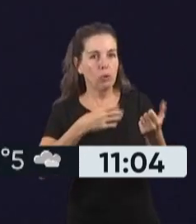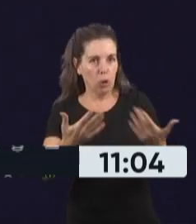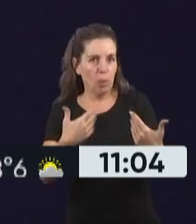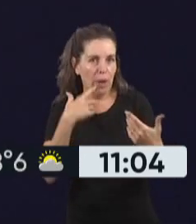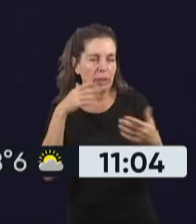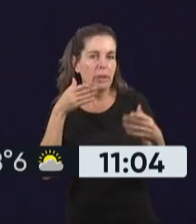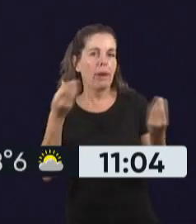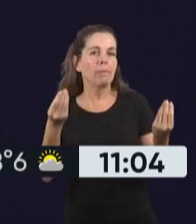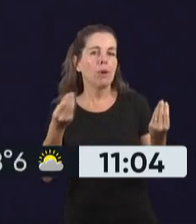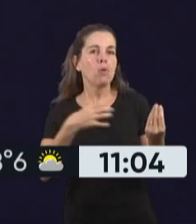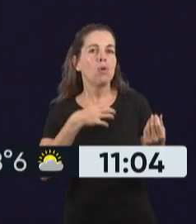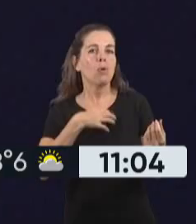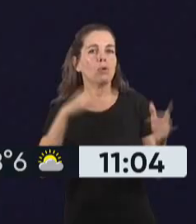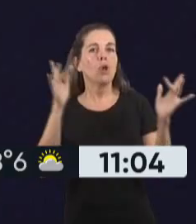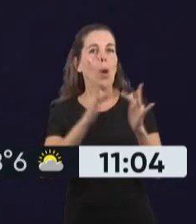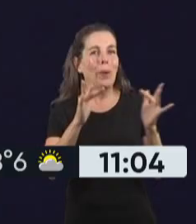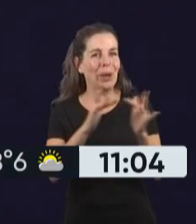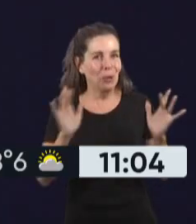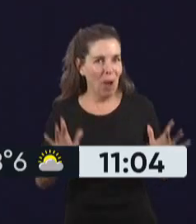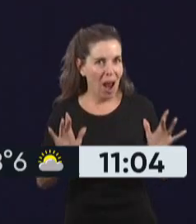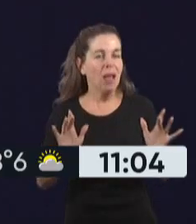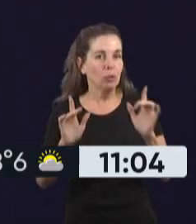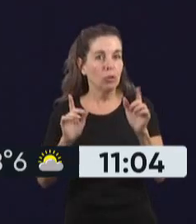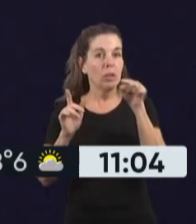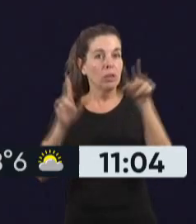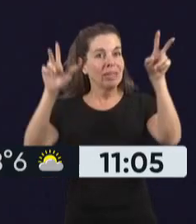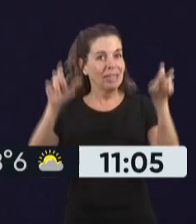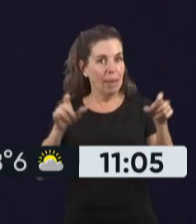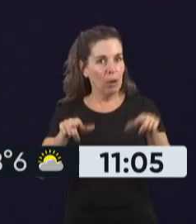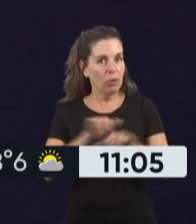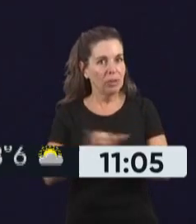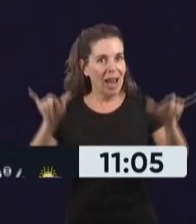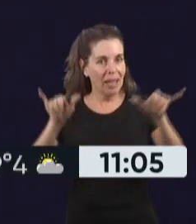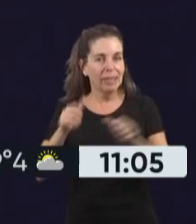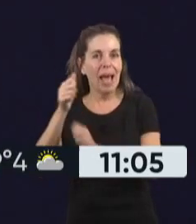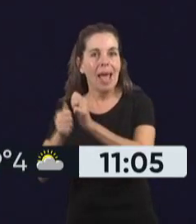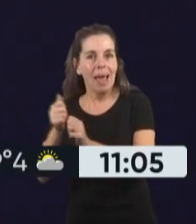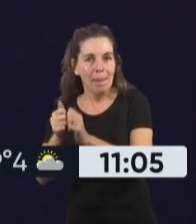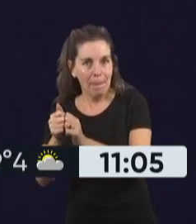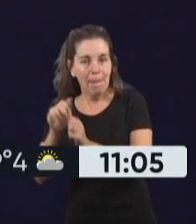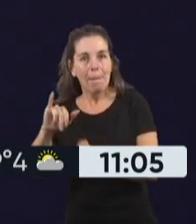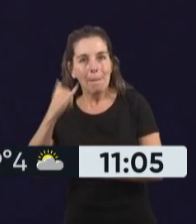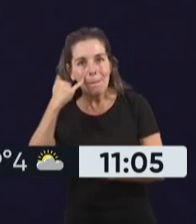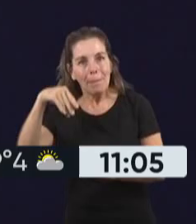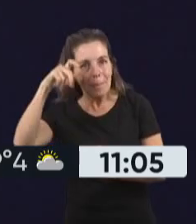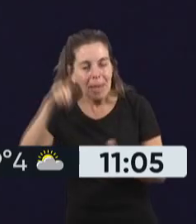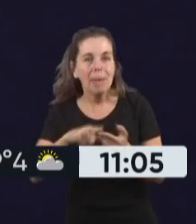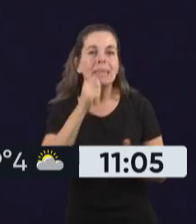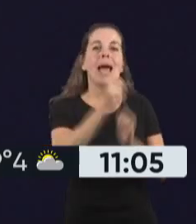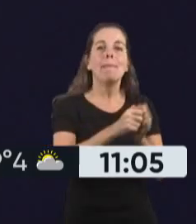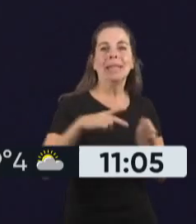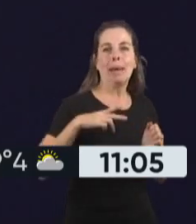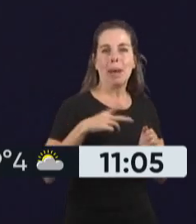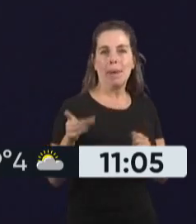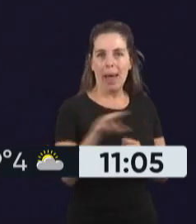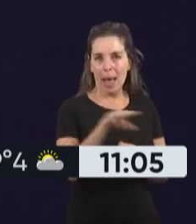Por supuesto, esto es sinergia entre pymes y empresas privadas. Con este programa, las empresas